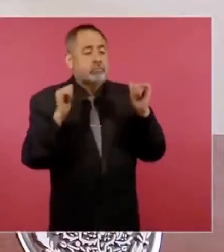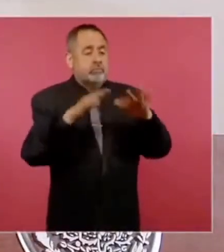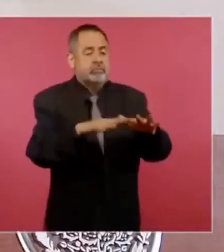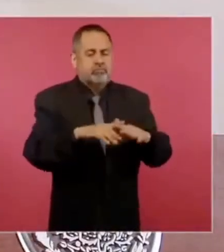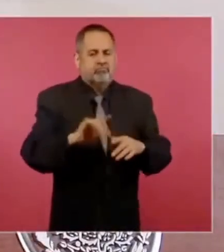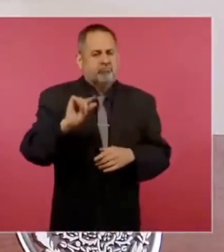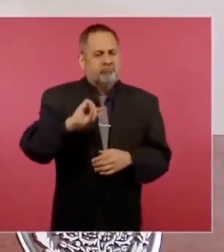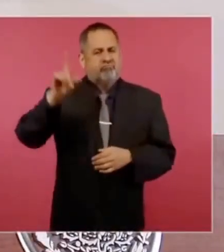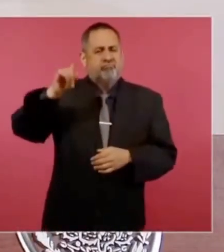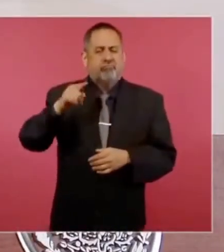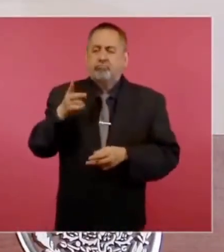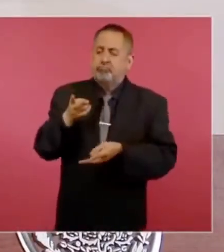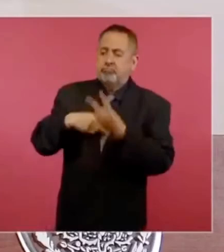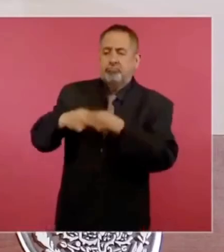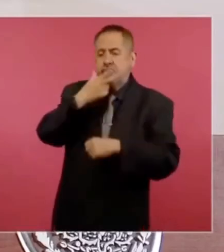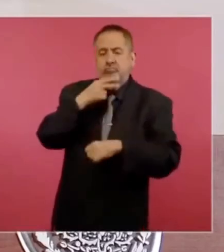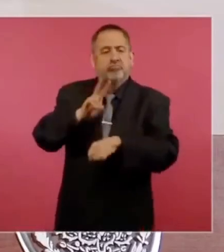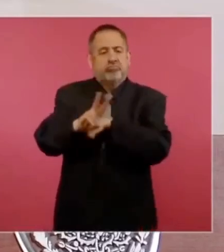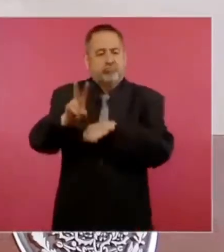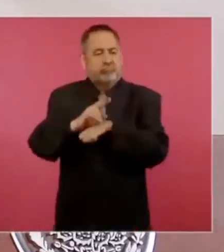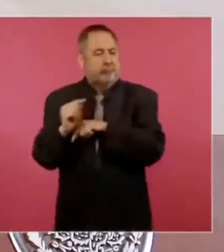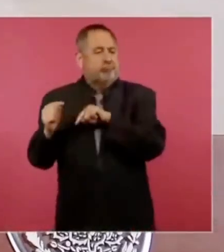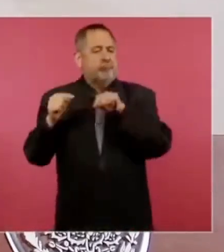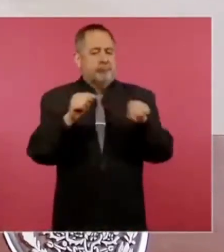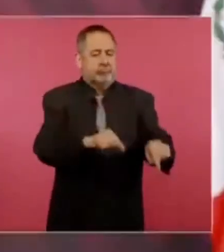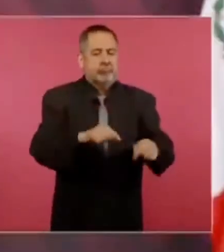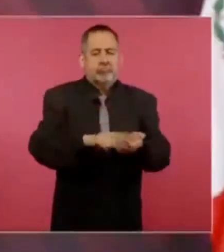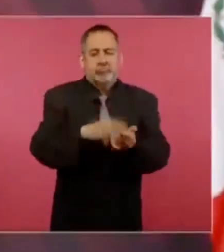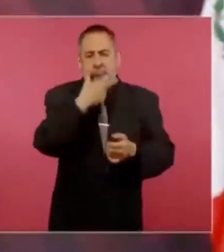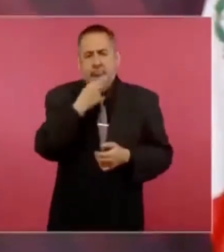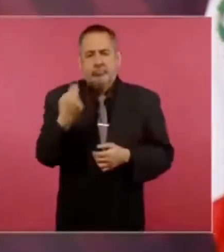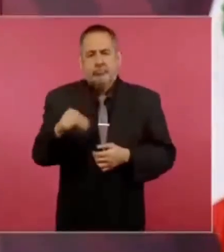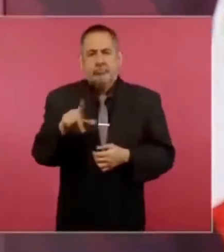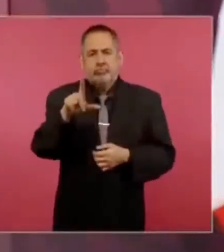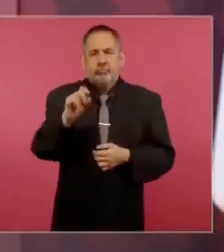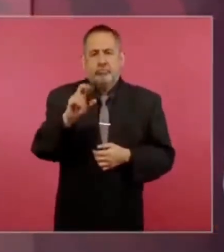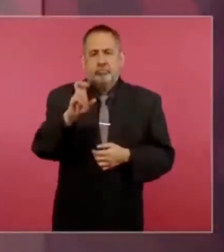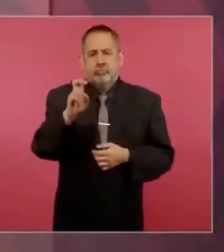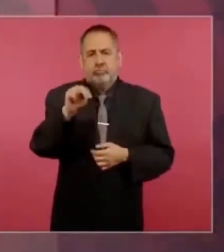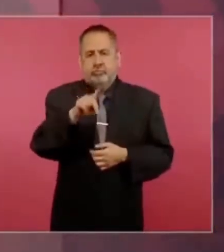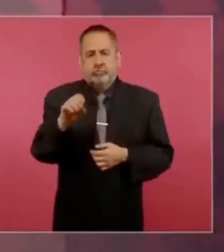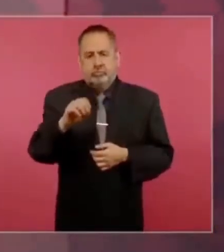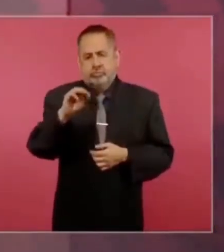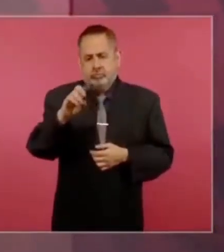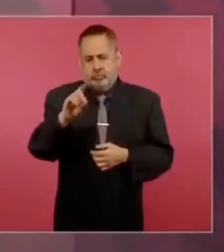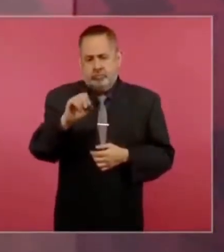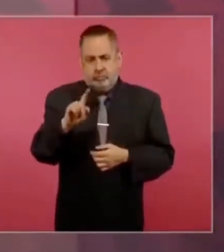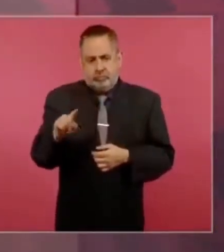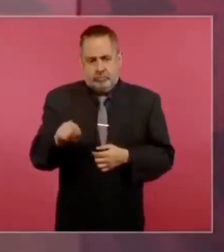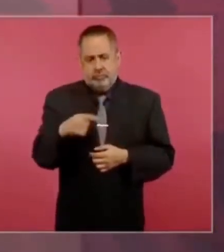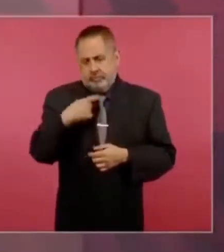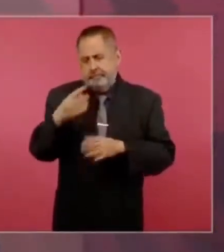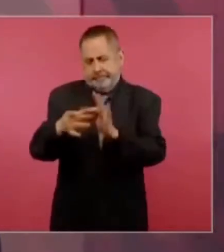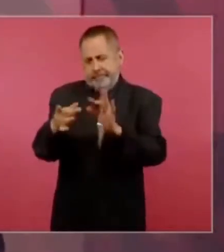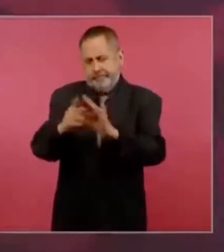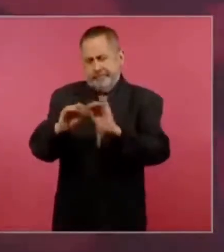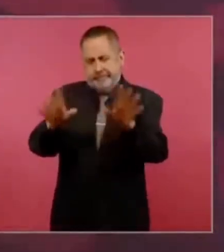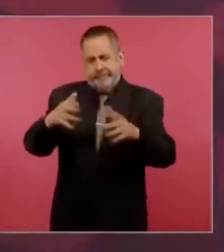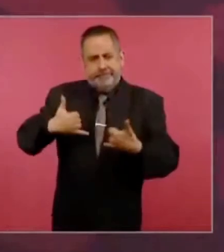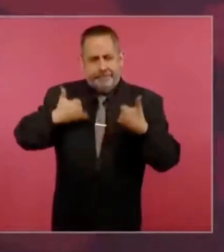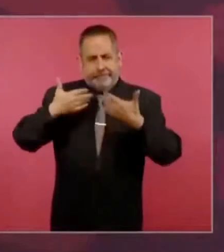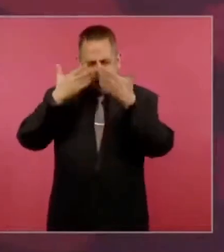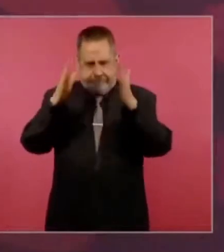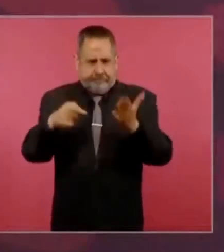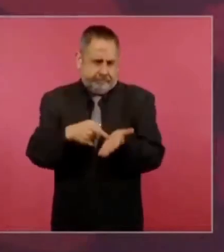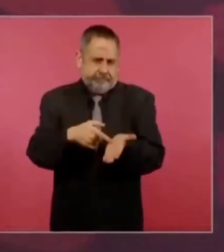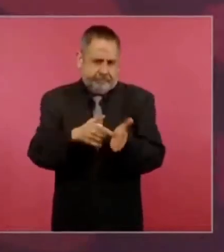un empresario de Venezuela llamado Lorenzo Mendoza. Todo esto para los jóvenes, pero bueno, el libro